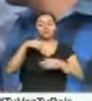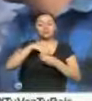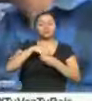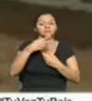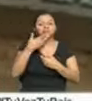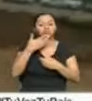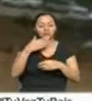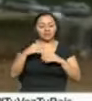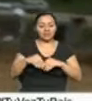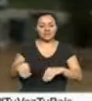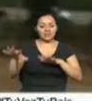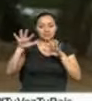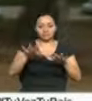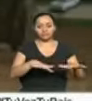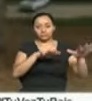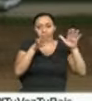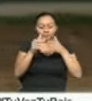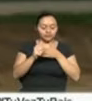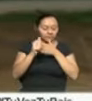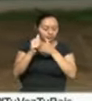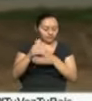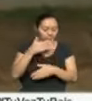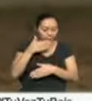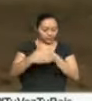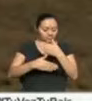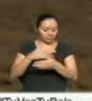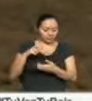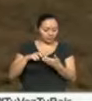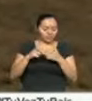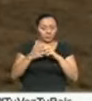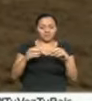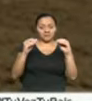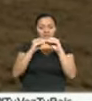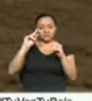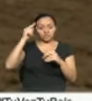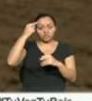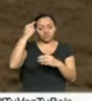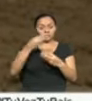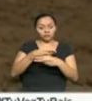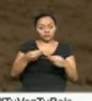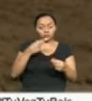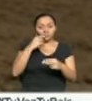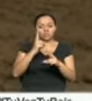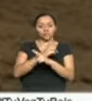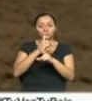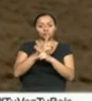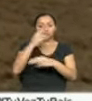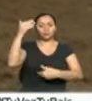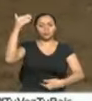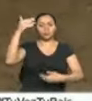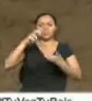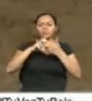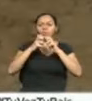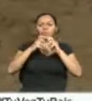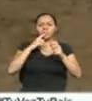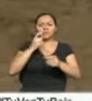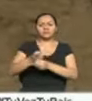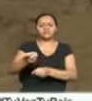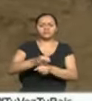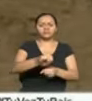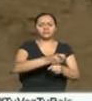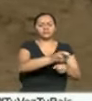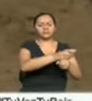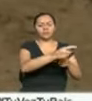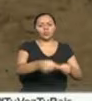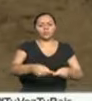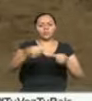movimiento de tierras y canalizaciones. Uno de los problemas que enfrenta el gobierno es el uso político que han empleado ciertos grupos